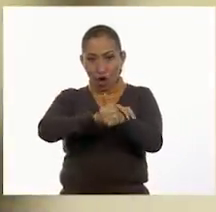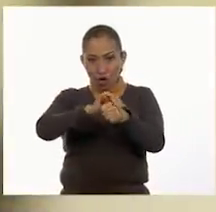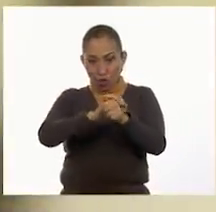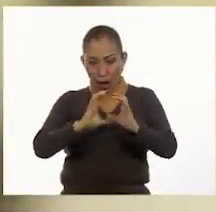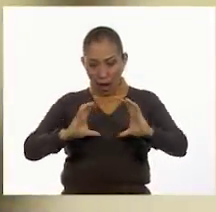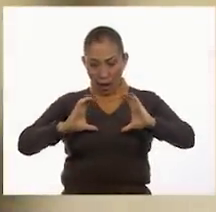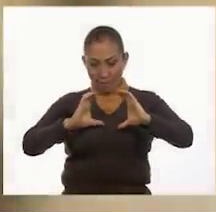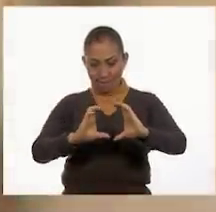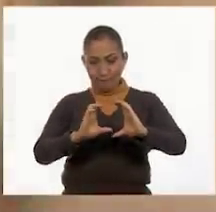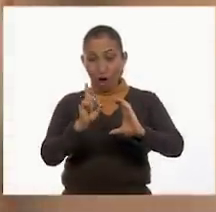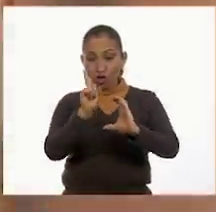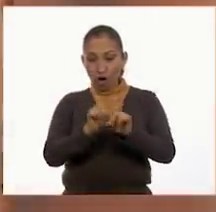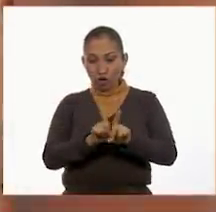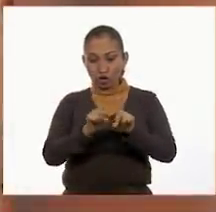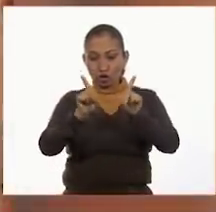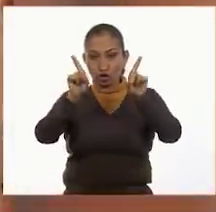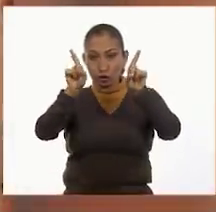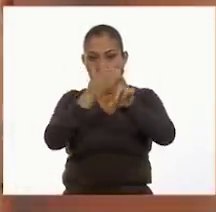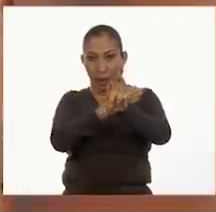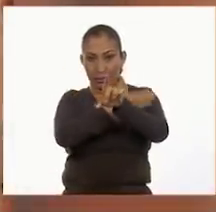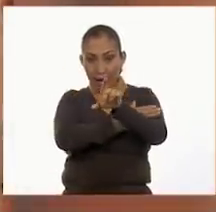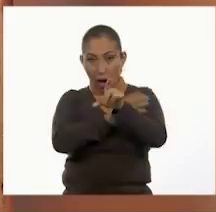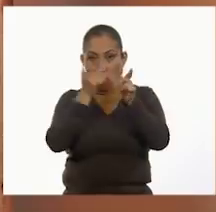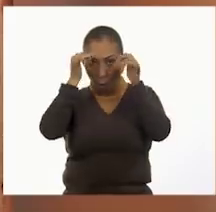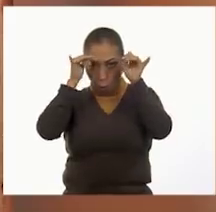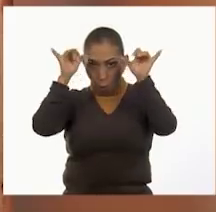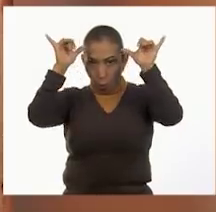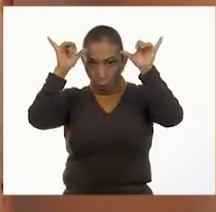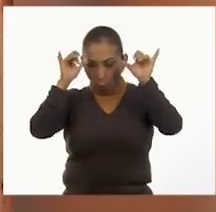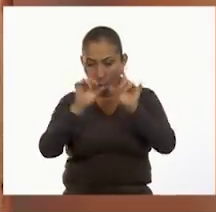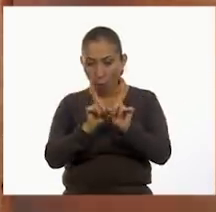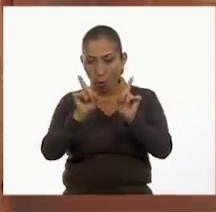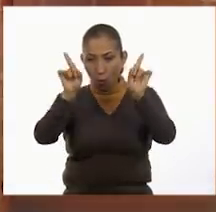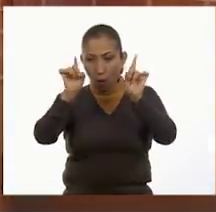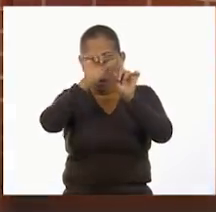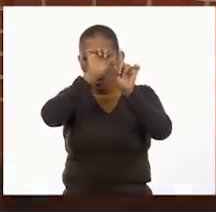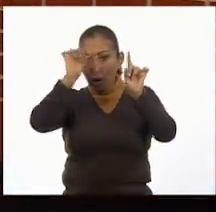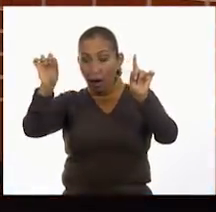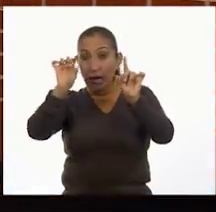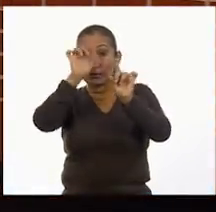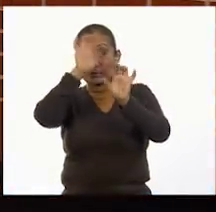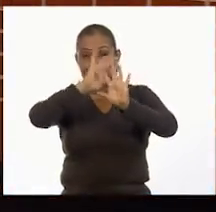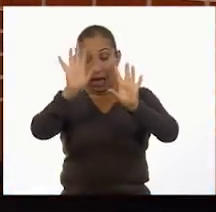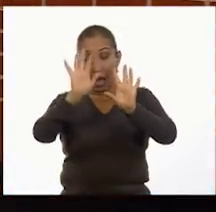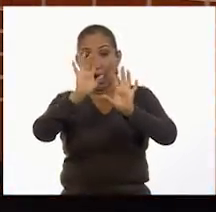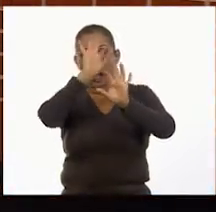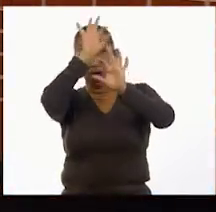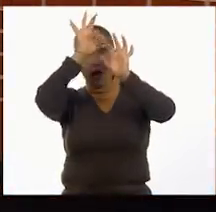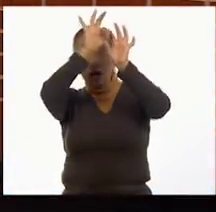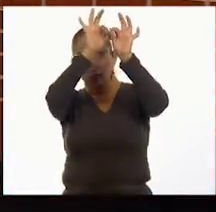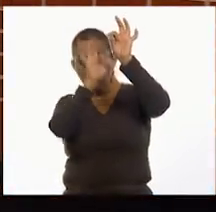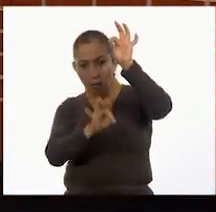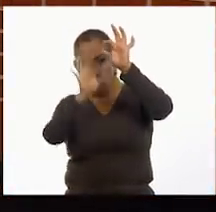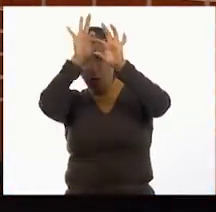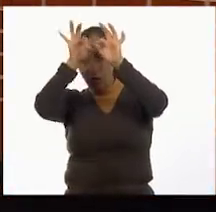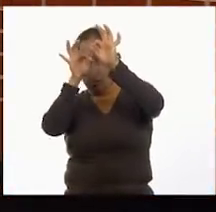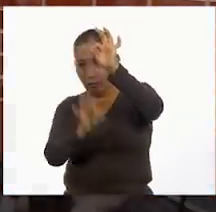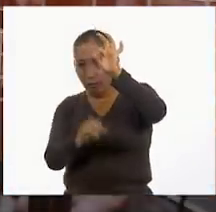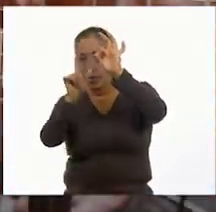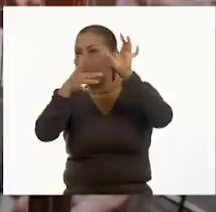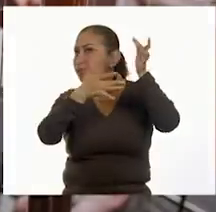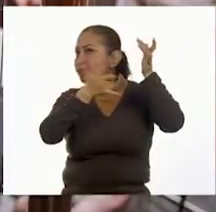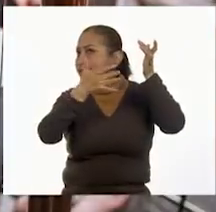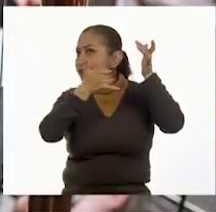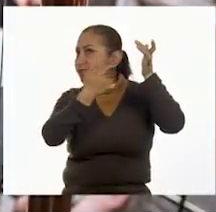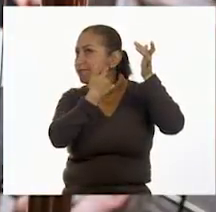una tortuga, 2 palos de madera o cuernos de animales unidos, y una vez hecho esto, le ataban cuerdas y las